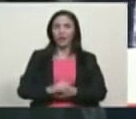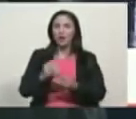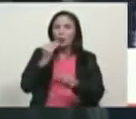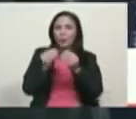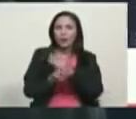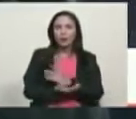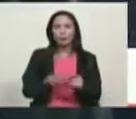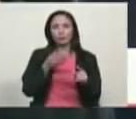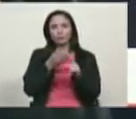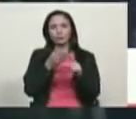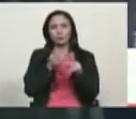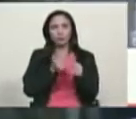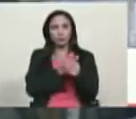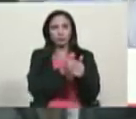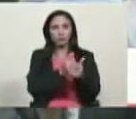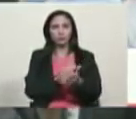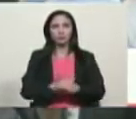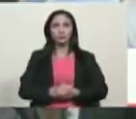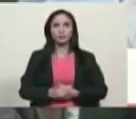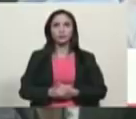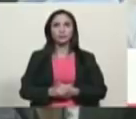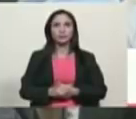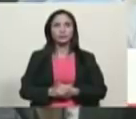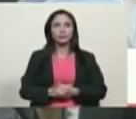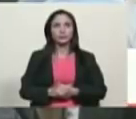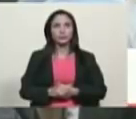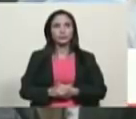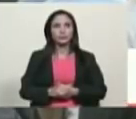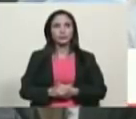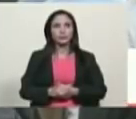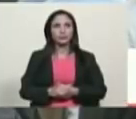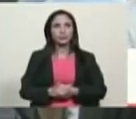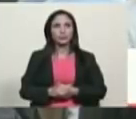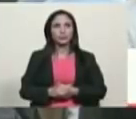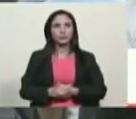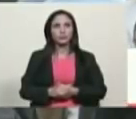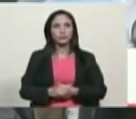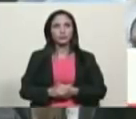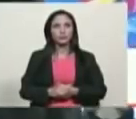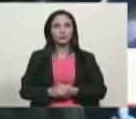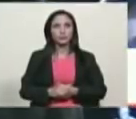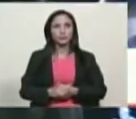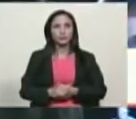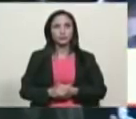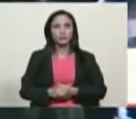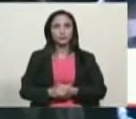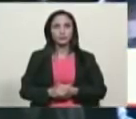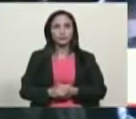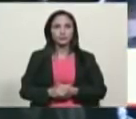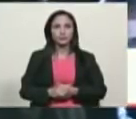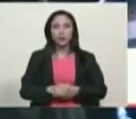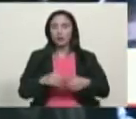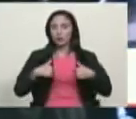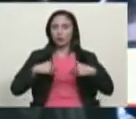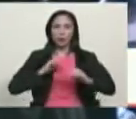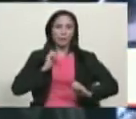una perversidad verdaderamente antológica. Y quiero decirle que hoy me emocionó